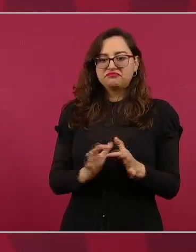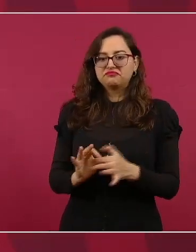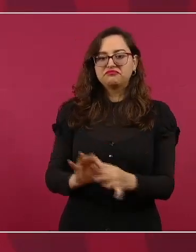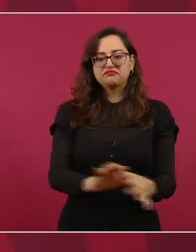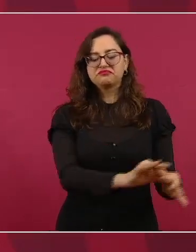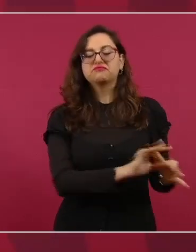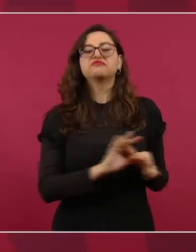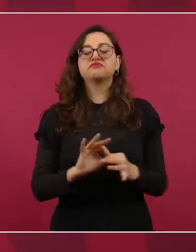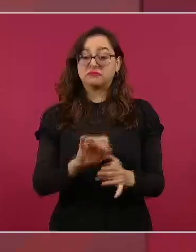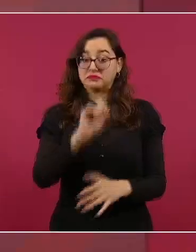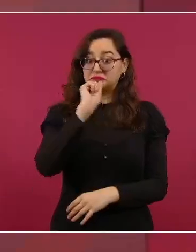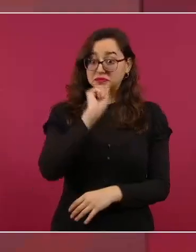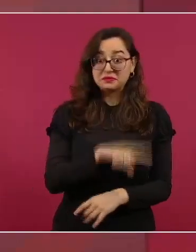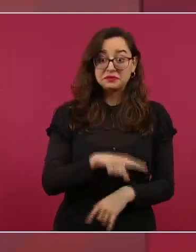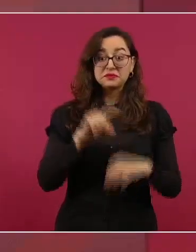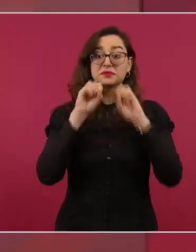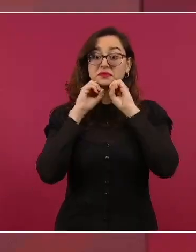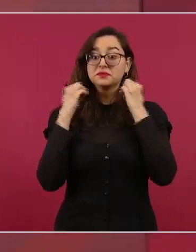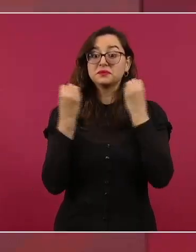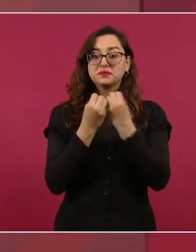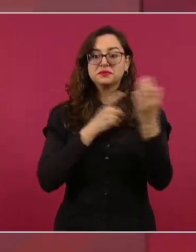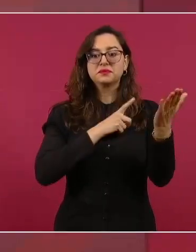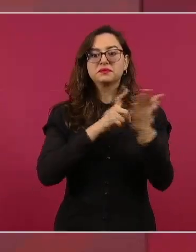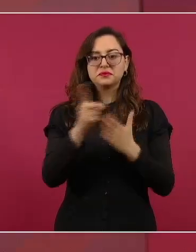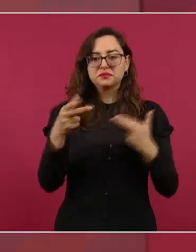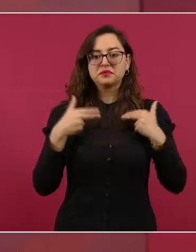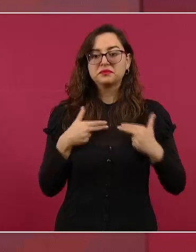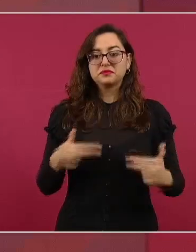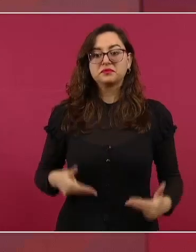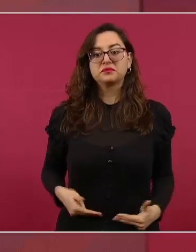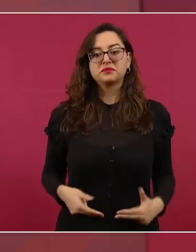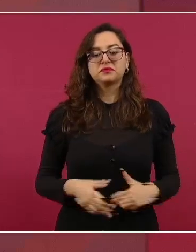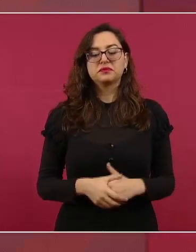de derechos humanos. O más ellos.